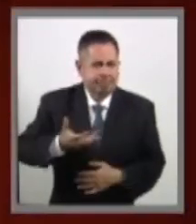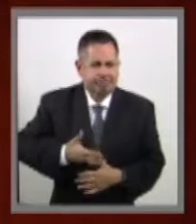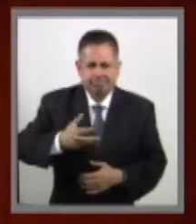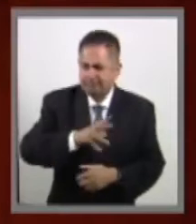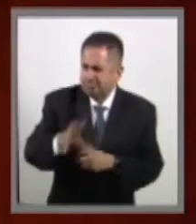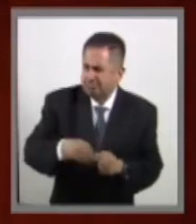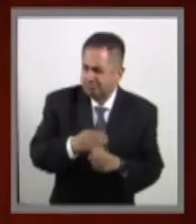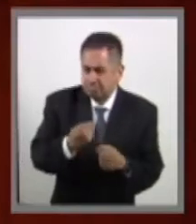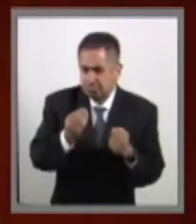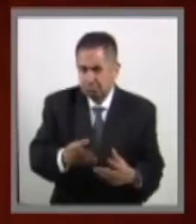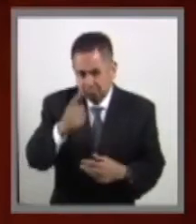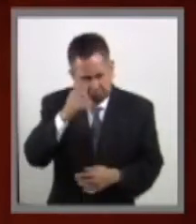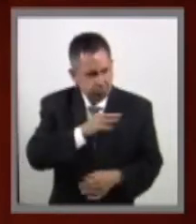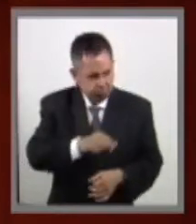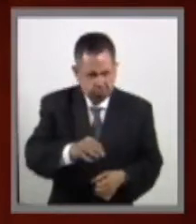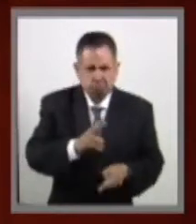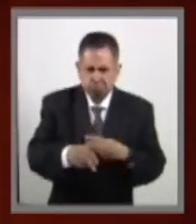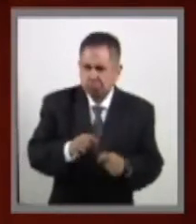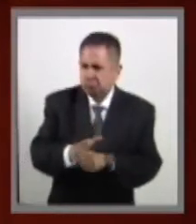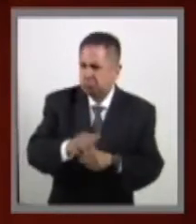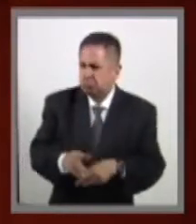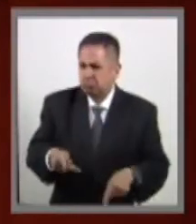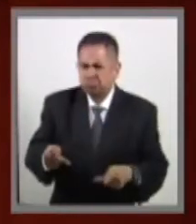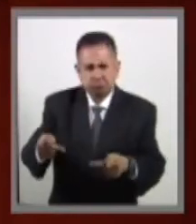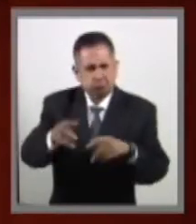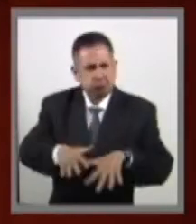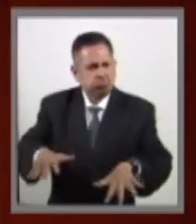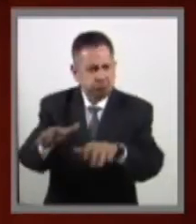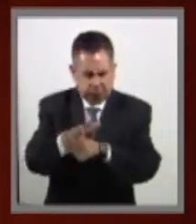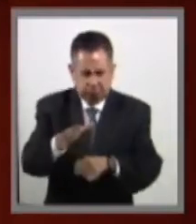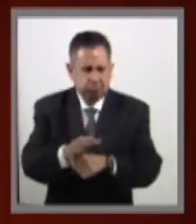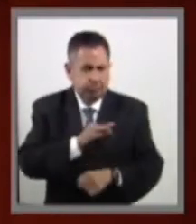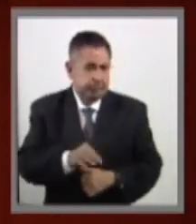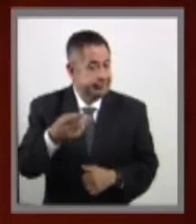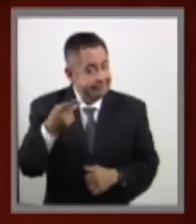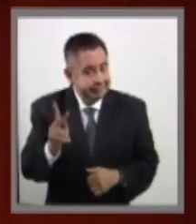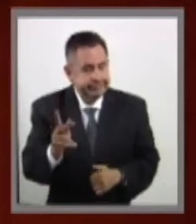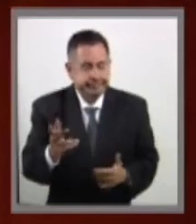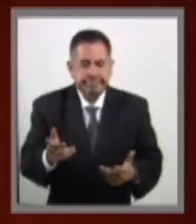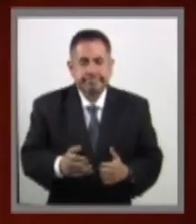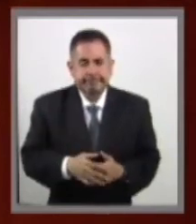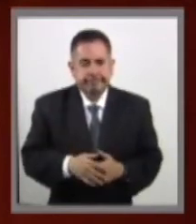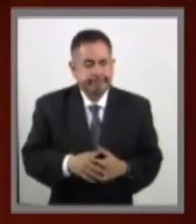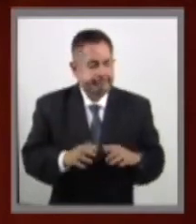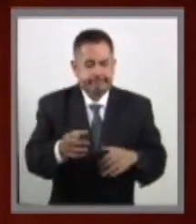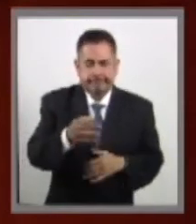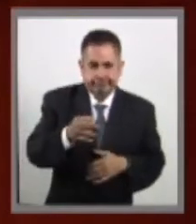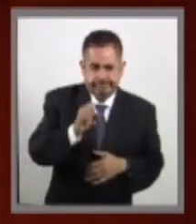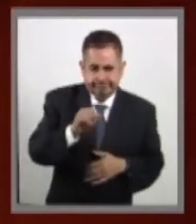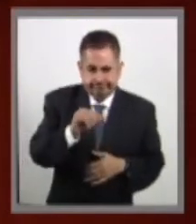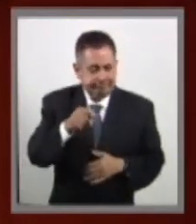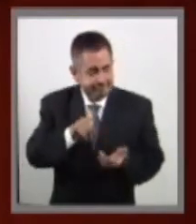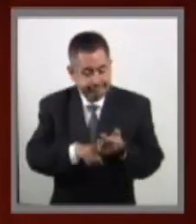la capacidad de satisfacer las demandas del mercado nacional. Sin embargo, el sector semillero en México